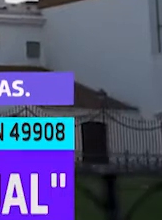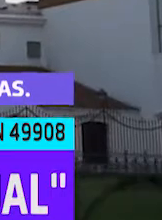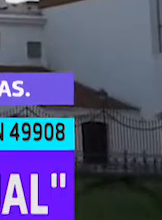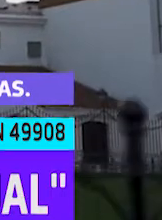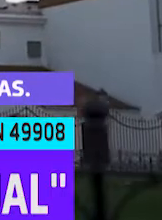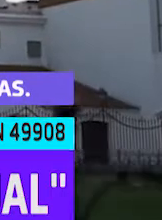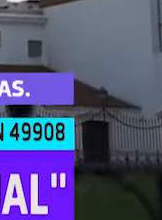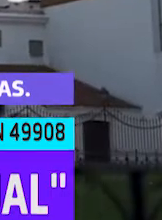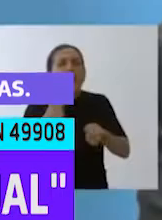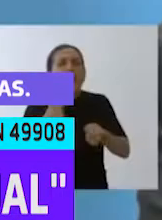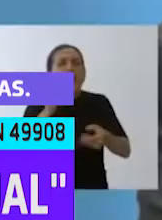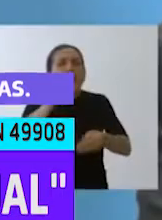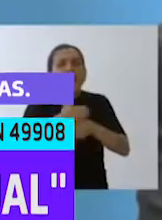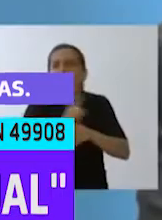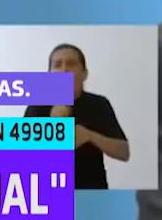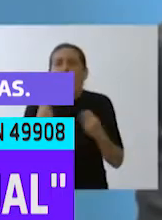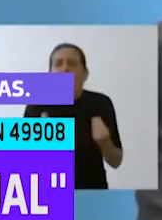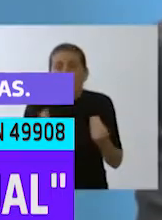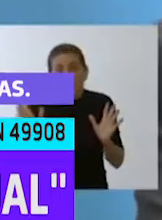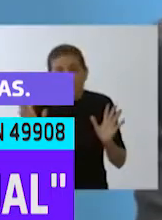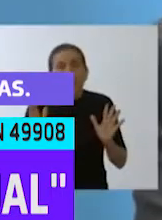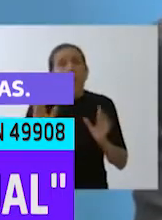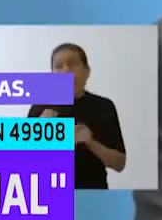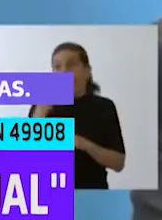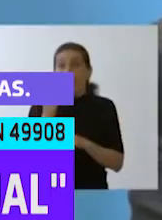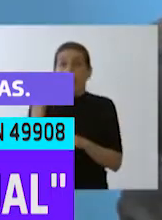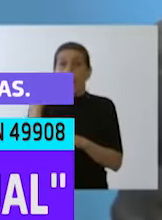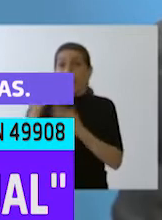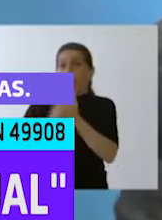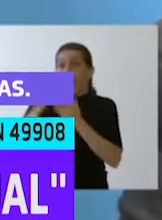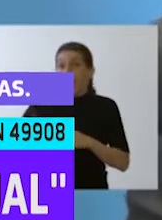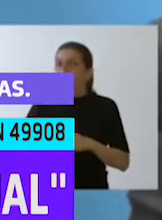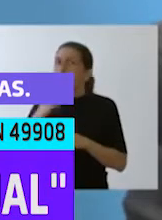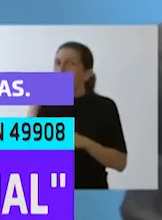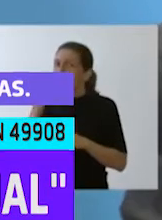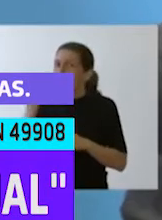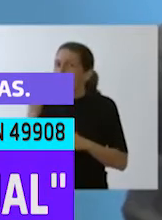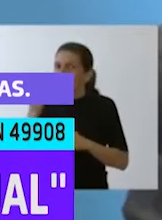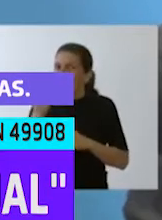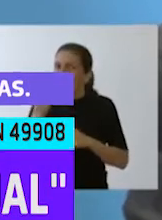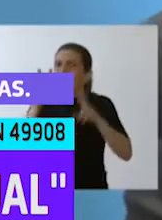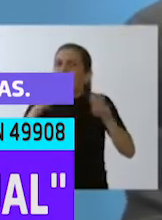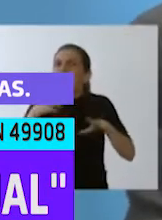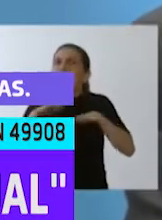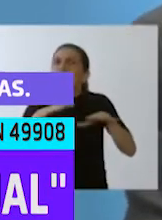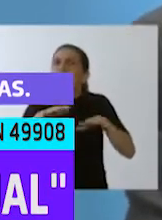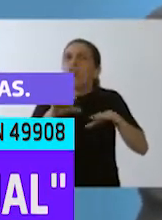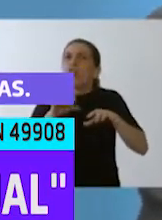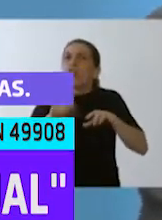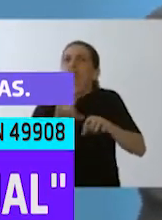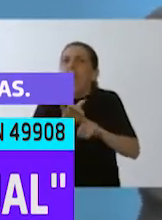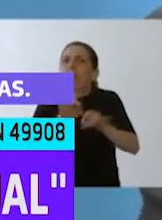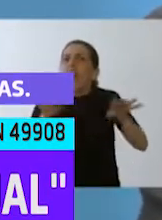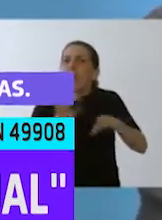Estamos pesquisando casos leves y eso es ampliar los testeos. Por eso, testeo masivo conduce al falso error